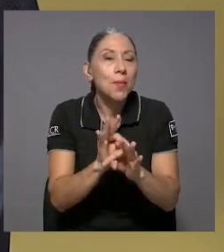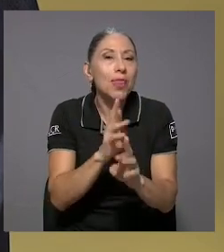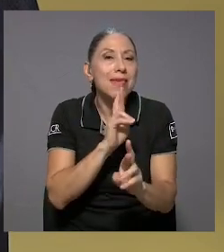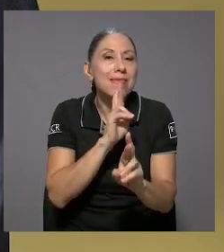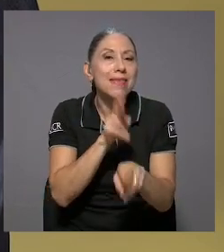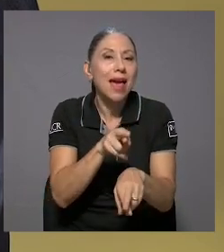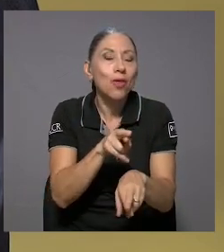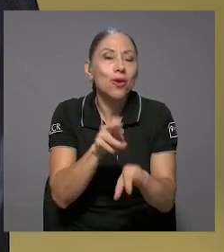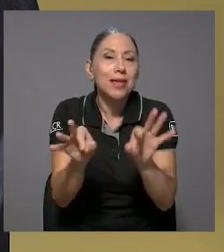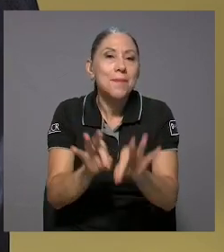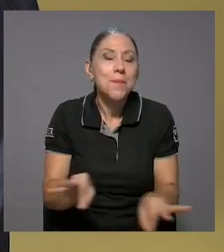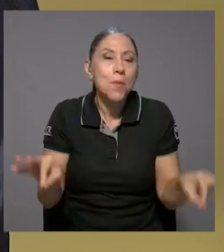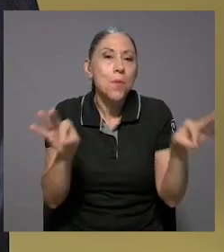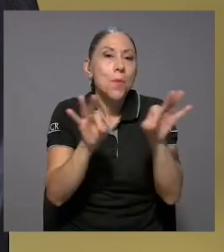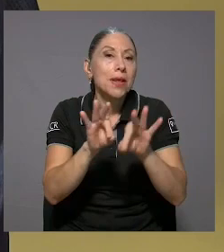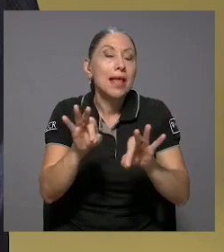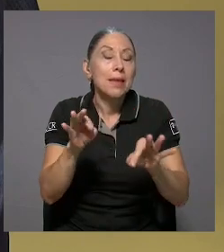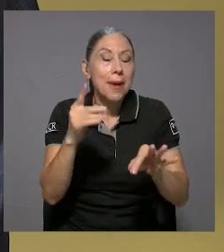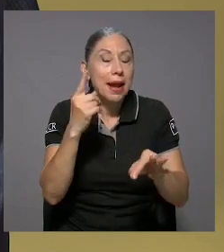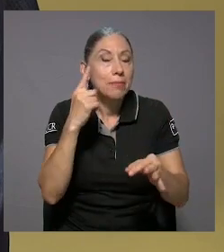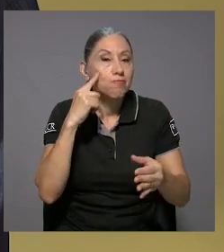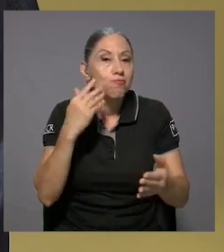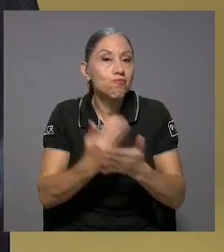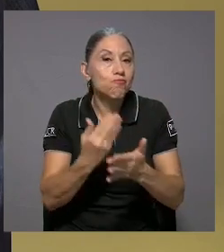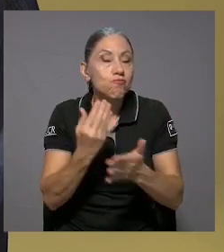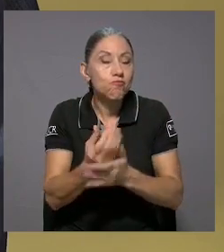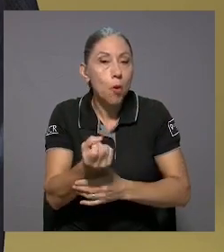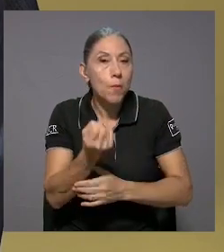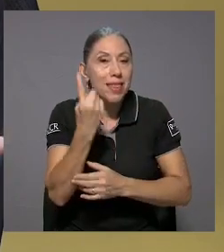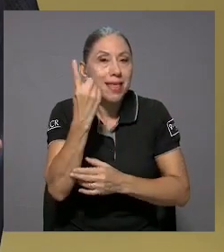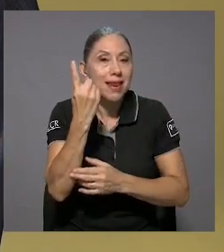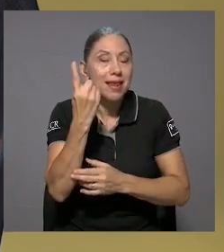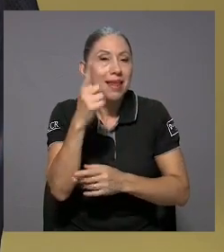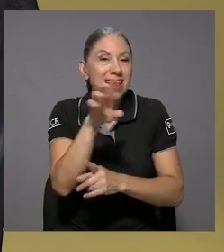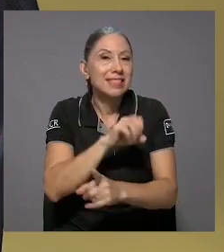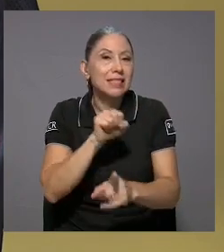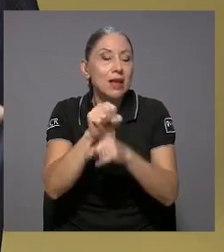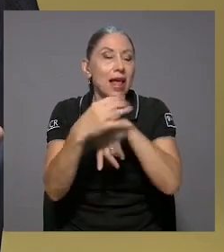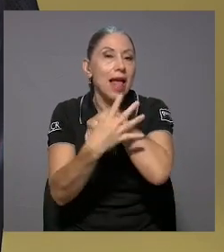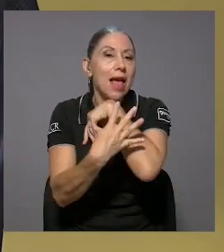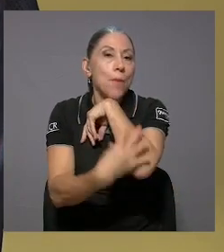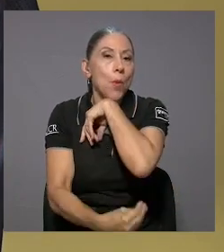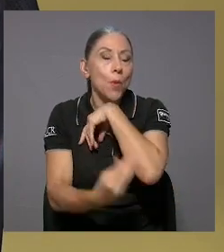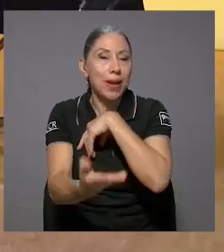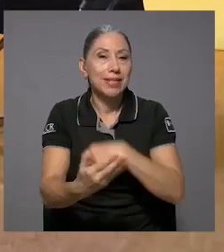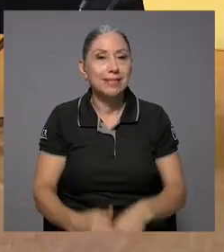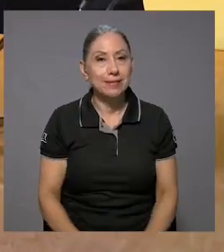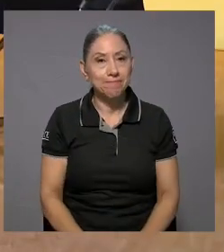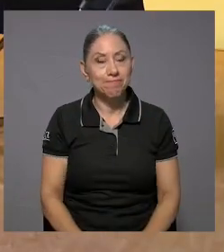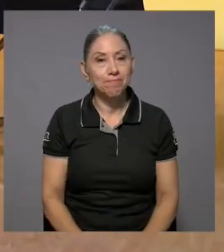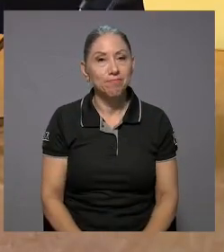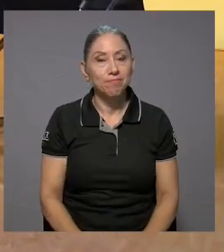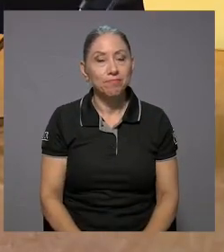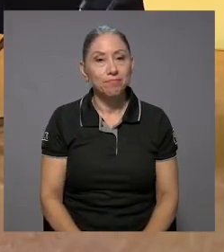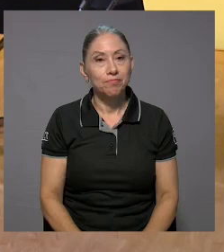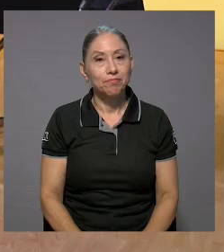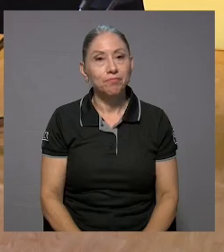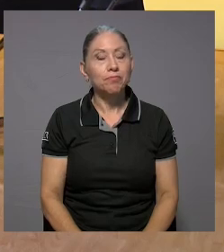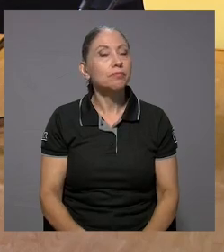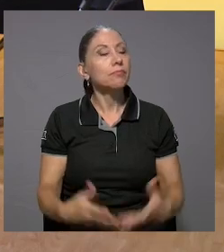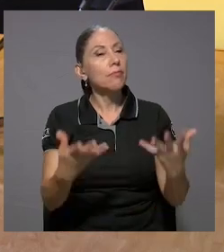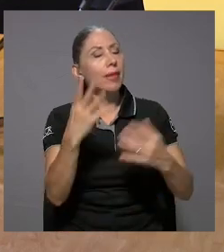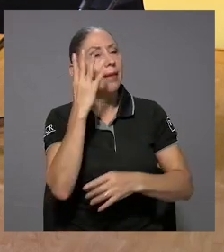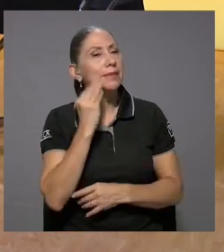aproximarnos a un tipo de indicador que es sumamente relevante para poder comprender en general el fenómeno de la pobreza.